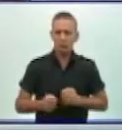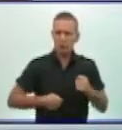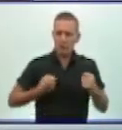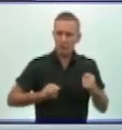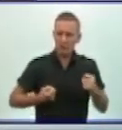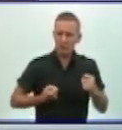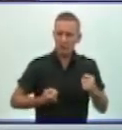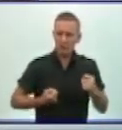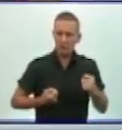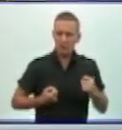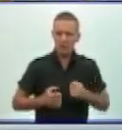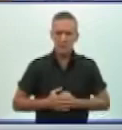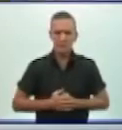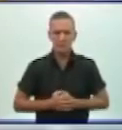creerme cuando digo futuro.